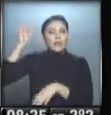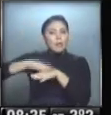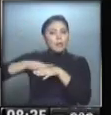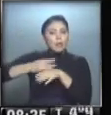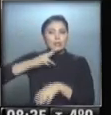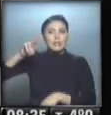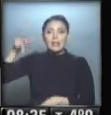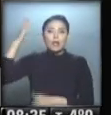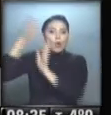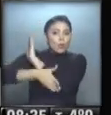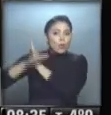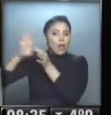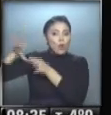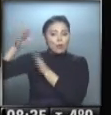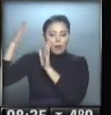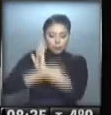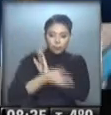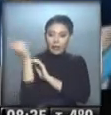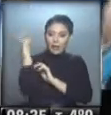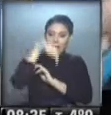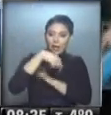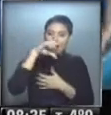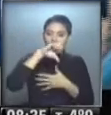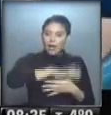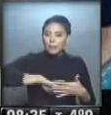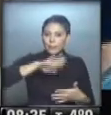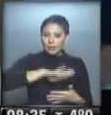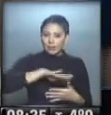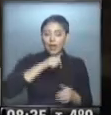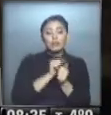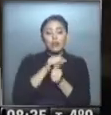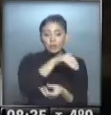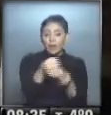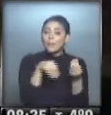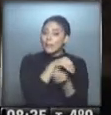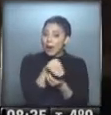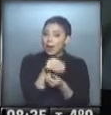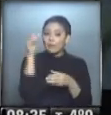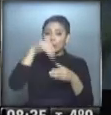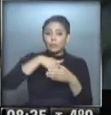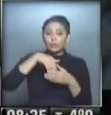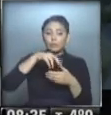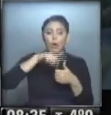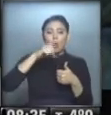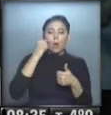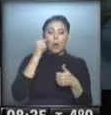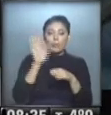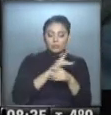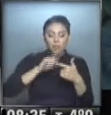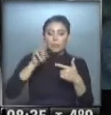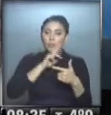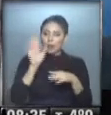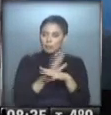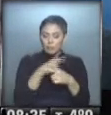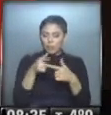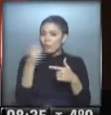estaban saliendo corriendo de Europa y muchos de ellos venían a Sudamérica para escapar. La historia tiene que ver con una familia conformada por Diego Peretti y Natalia Oreiro, los dos están muy